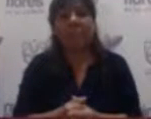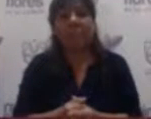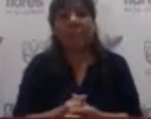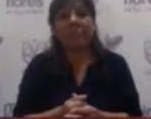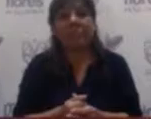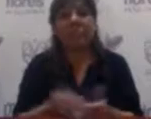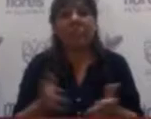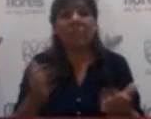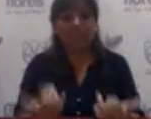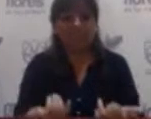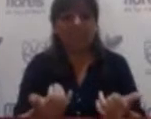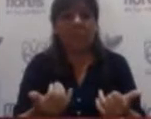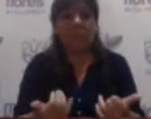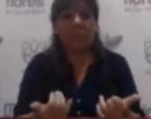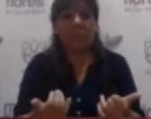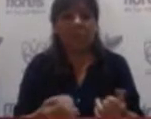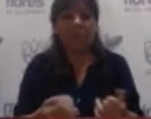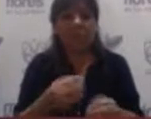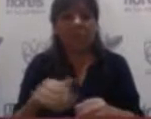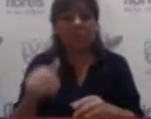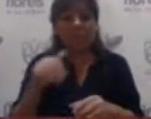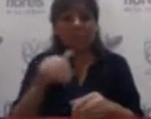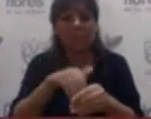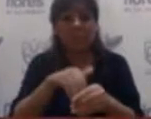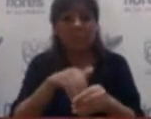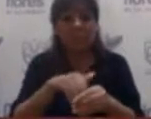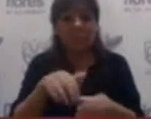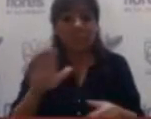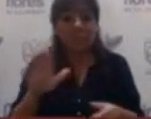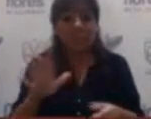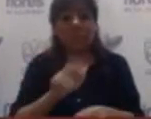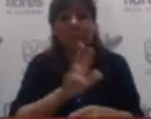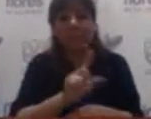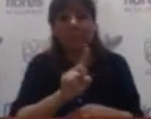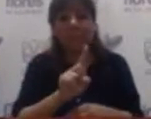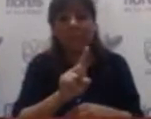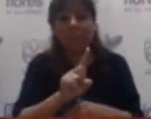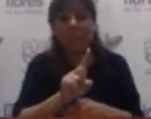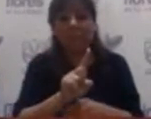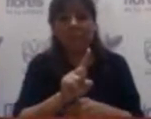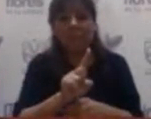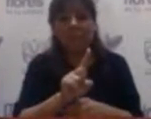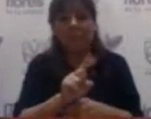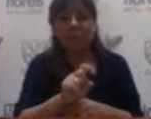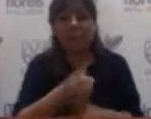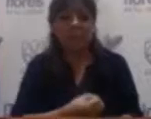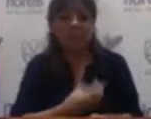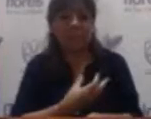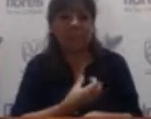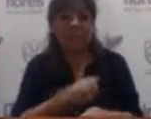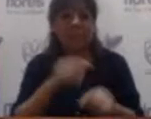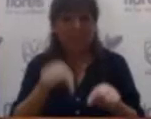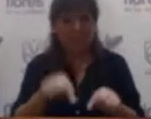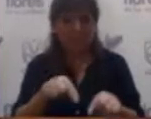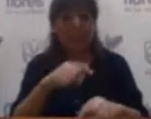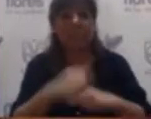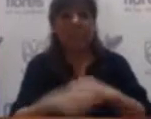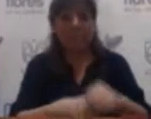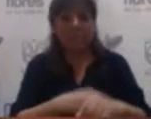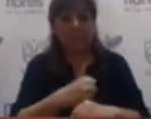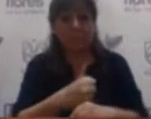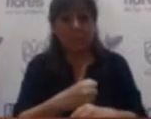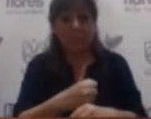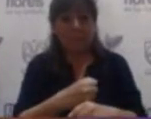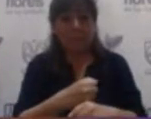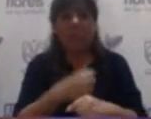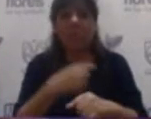proceder a votar entonces el acta de fecha 31 de mayo de este año. Aquellos miembros del